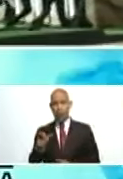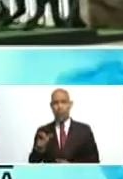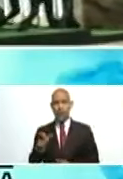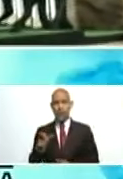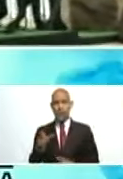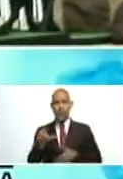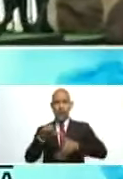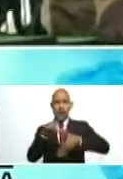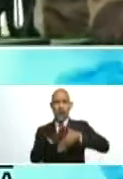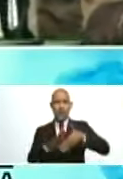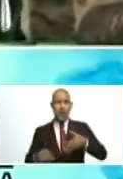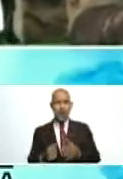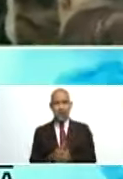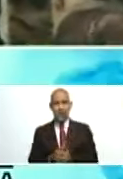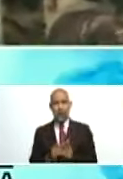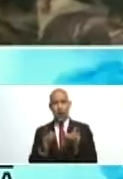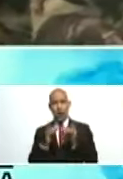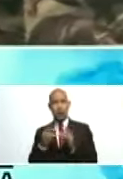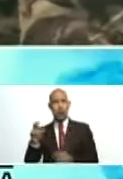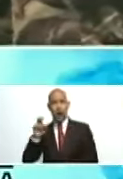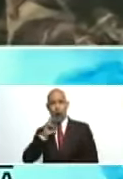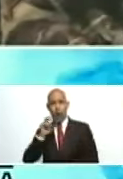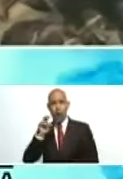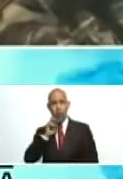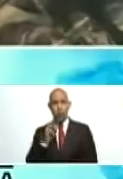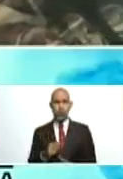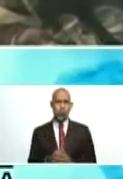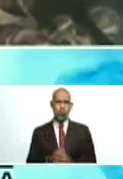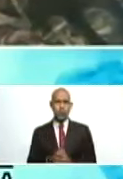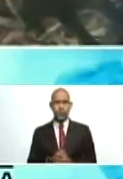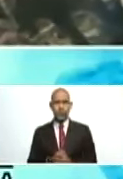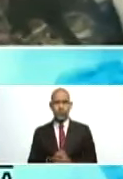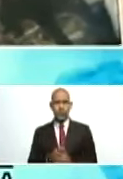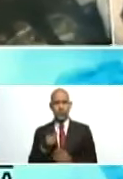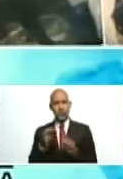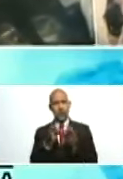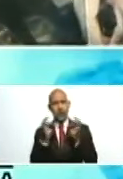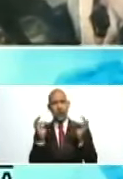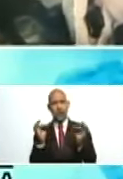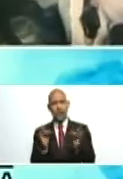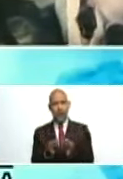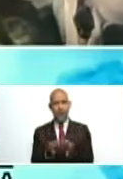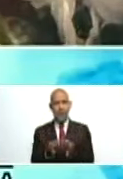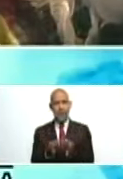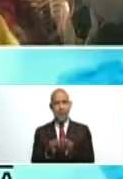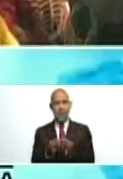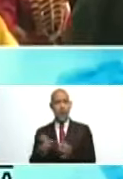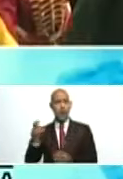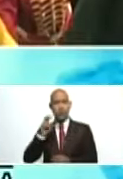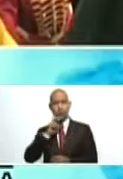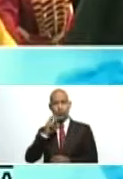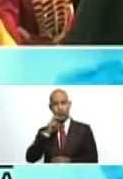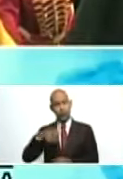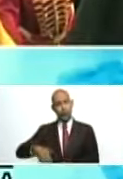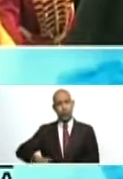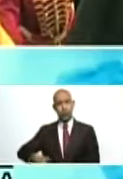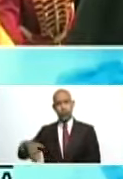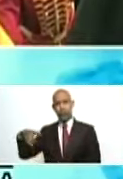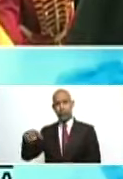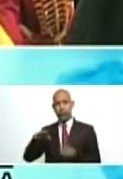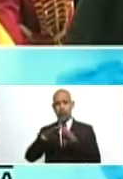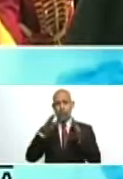nació. Era una de las familias más acaudaladas